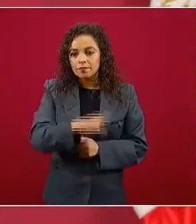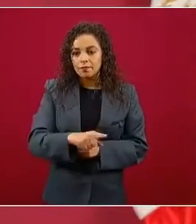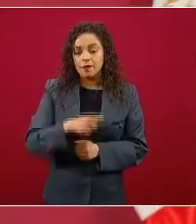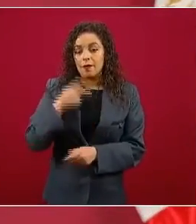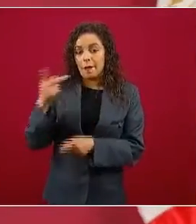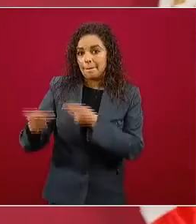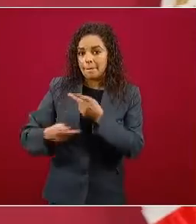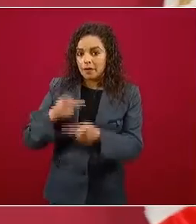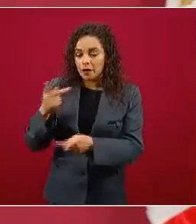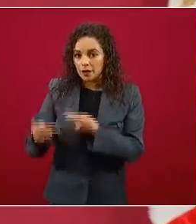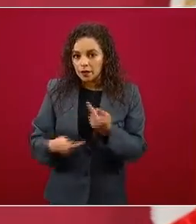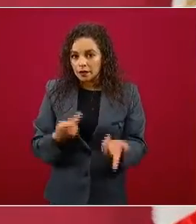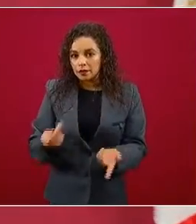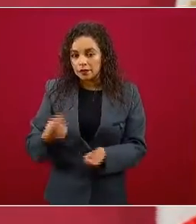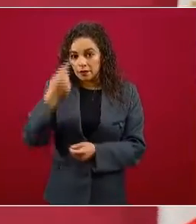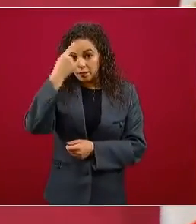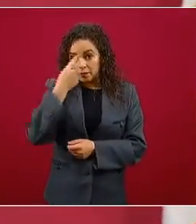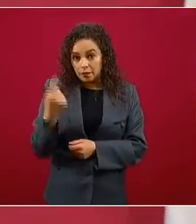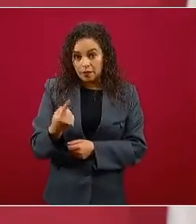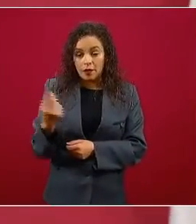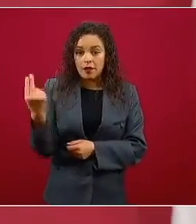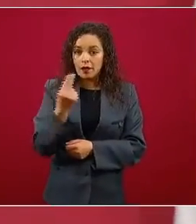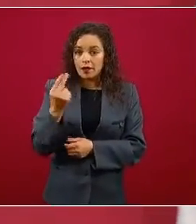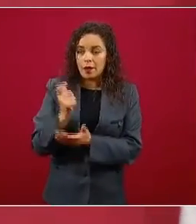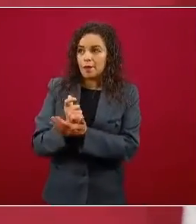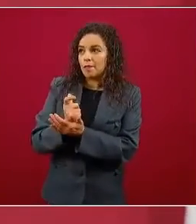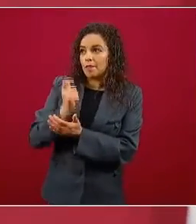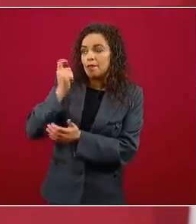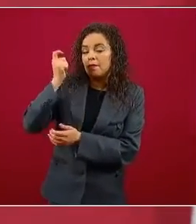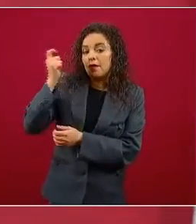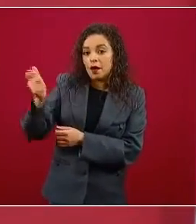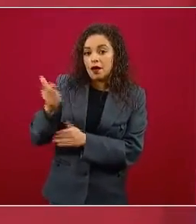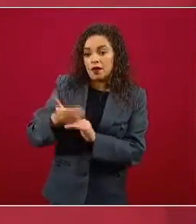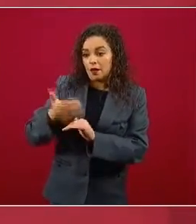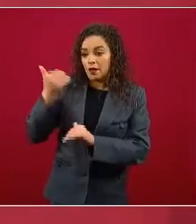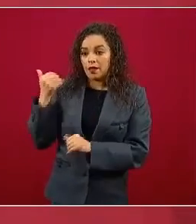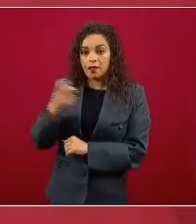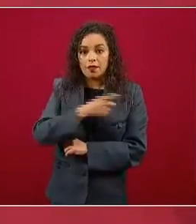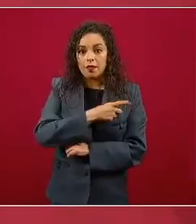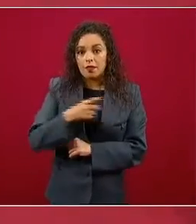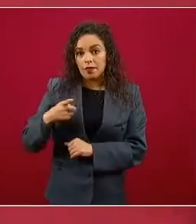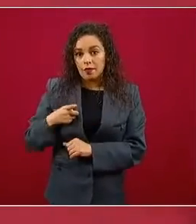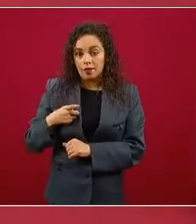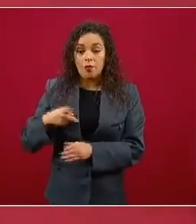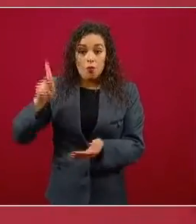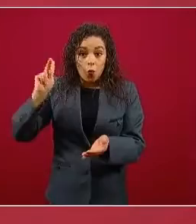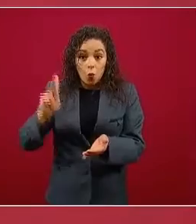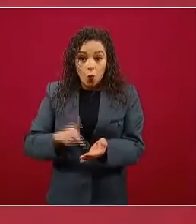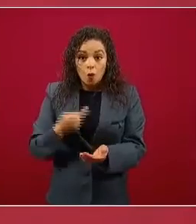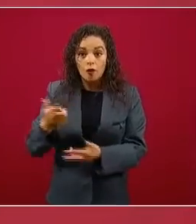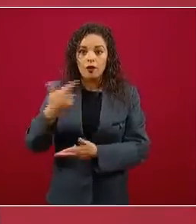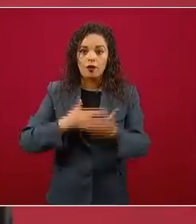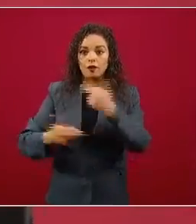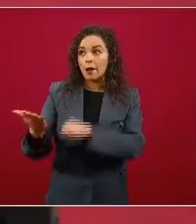para pagar deuda y no endeudarnos,